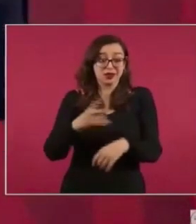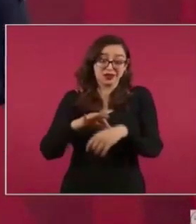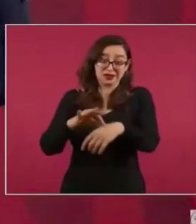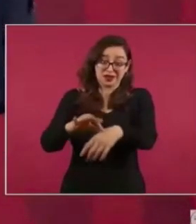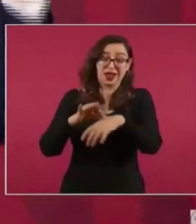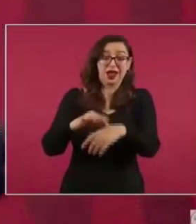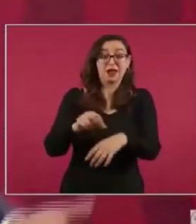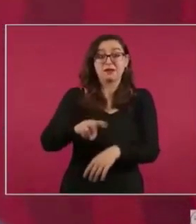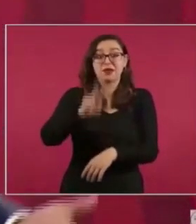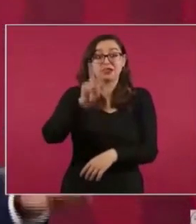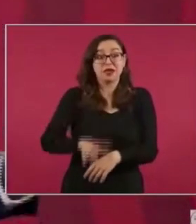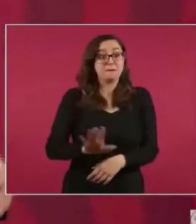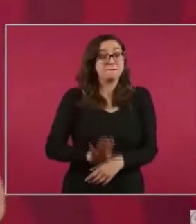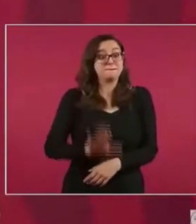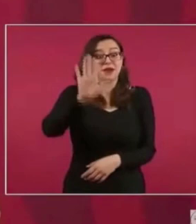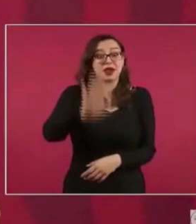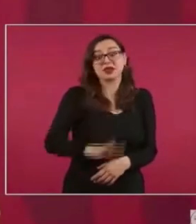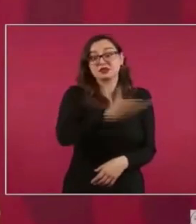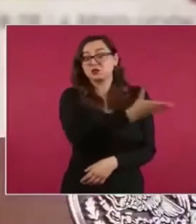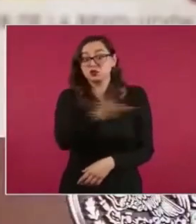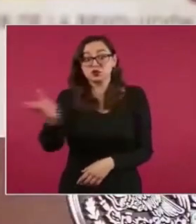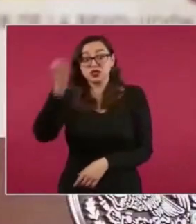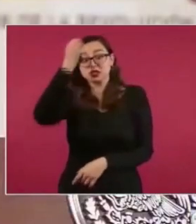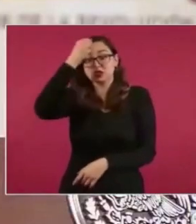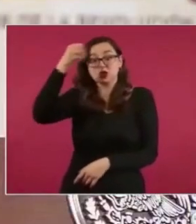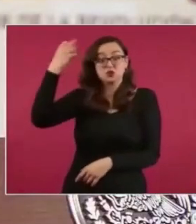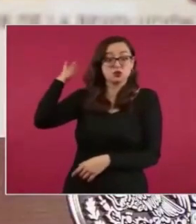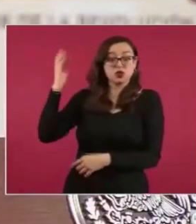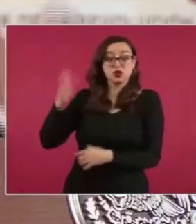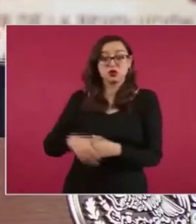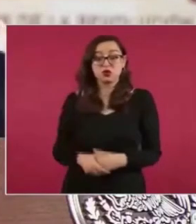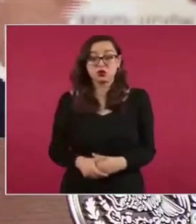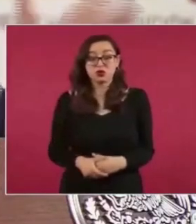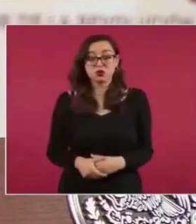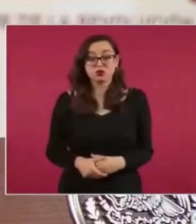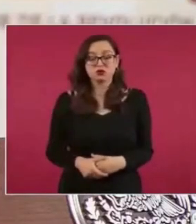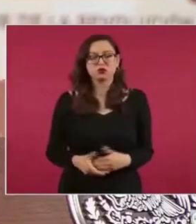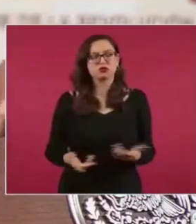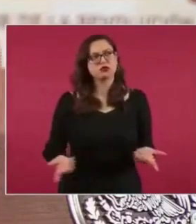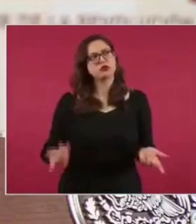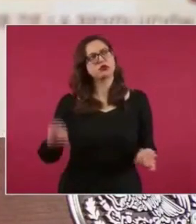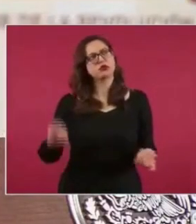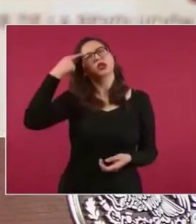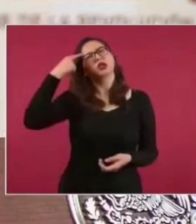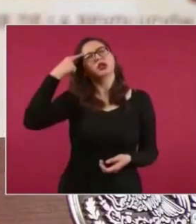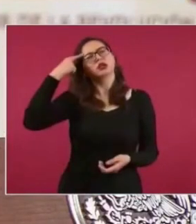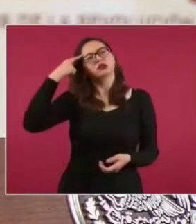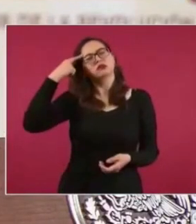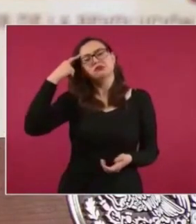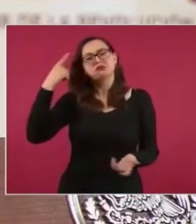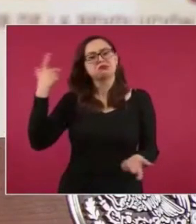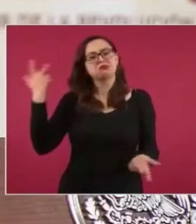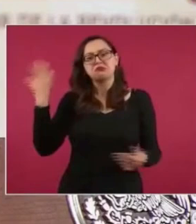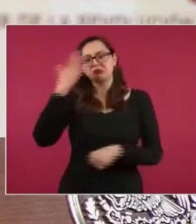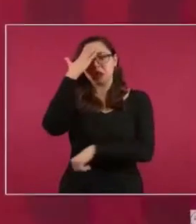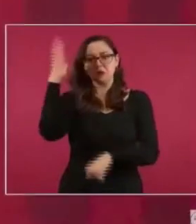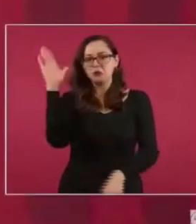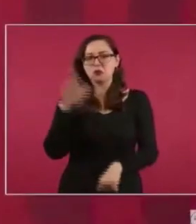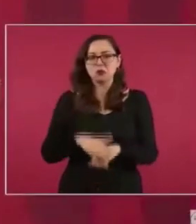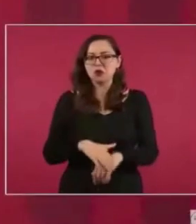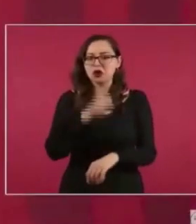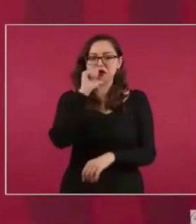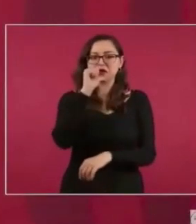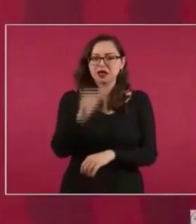del gobierno que encabeza el presidente Andrés Manuel López Obrador para hacerle frente a la infodemia, a las noticias falsas, a